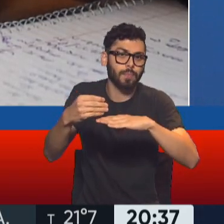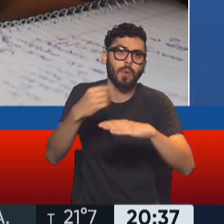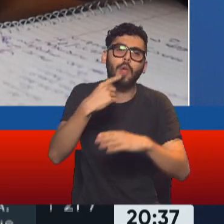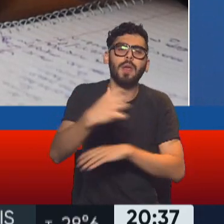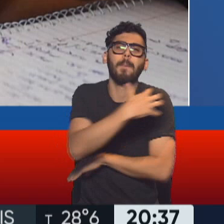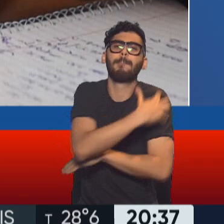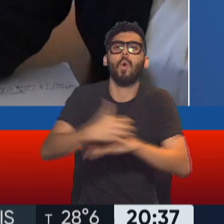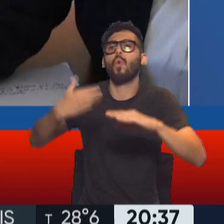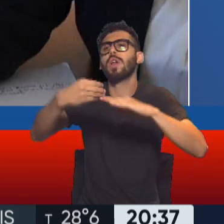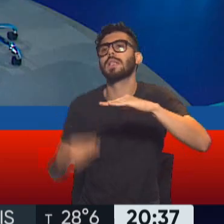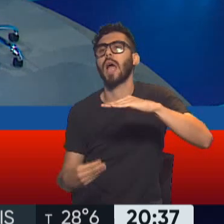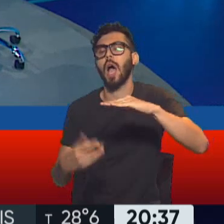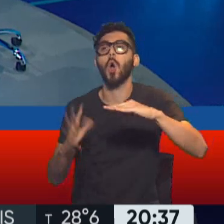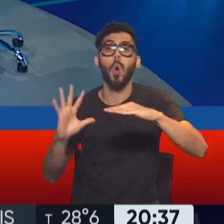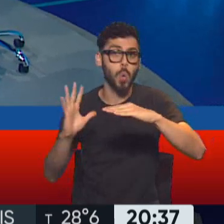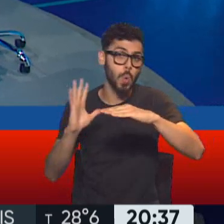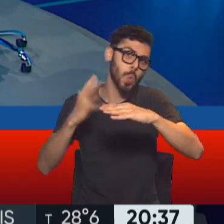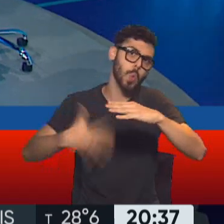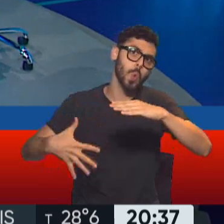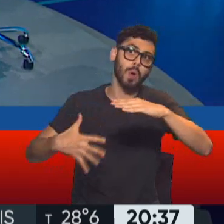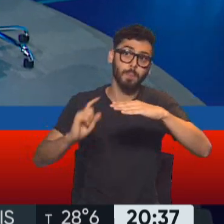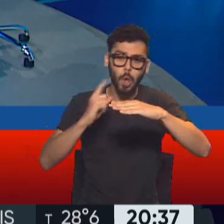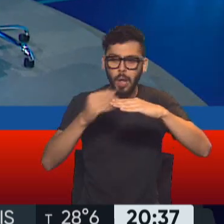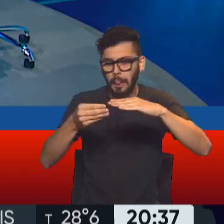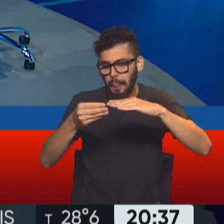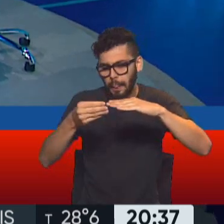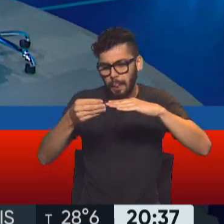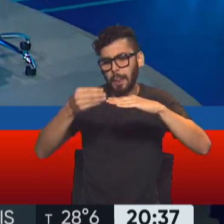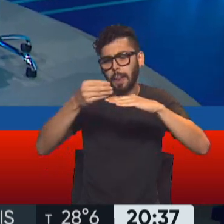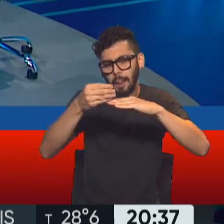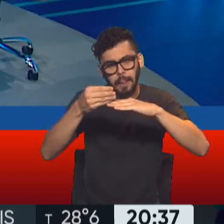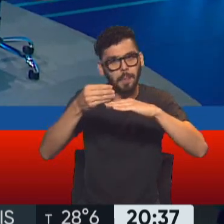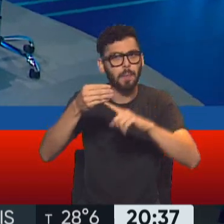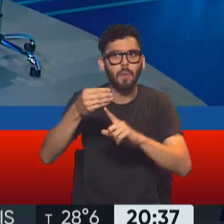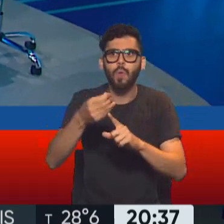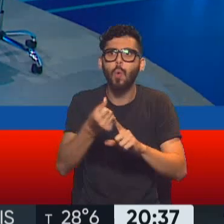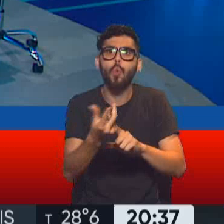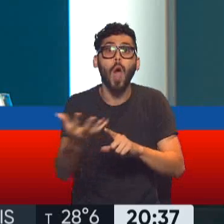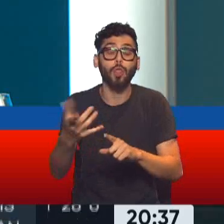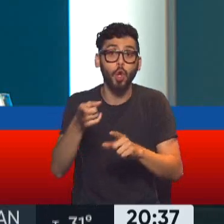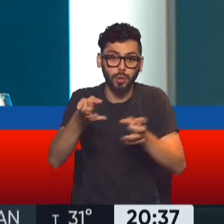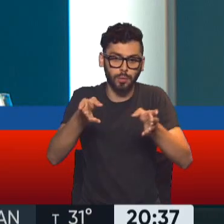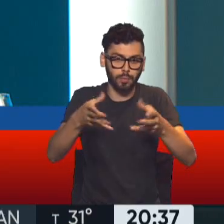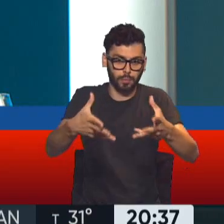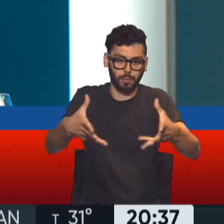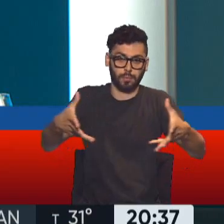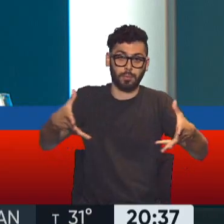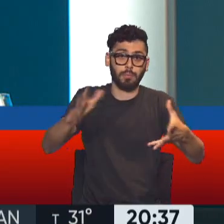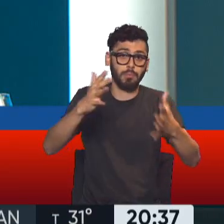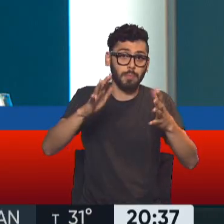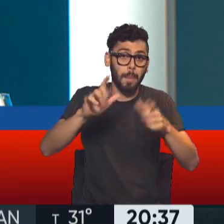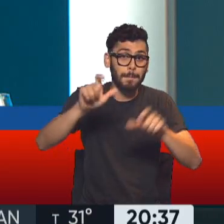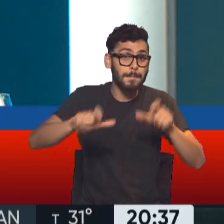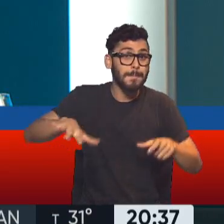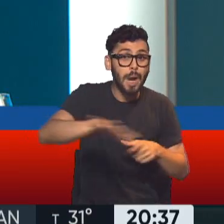línea de la pobreza tanto. Pero la pregunta mía es, ¿y los que están un poquitito arriba, cuántos son? Cuando mirás eso, estamos casi en el 80%